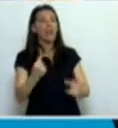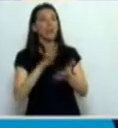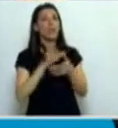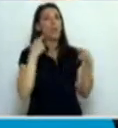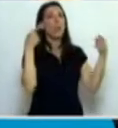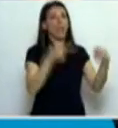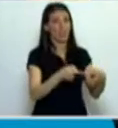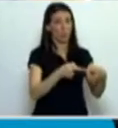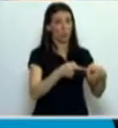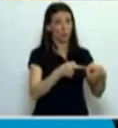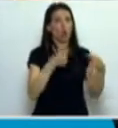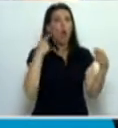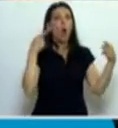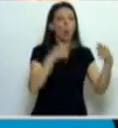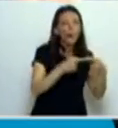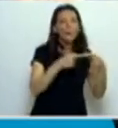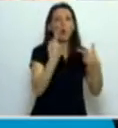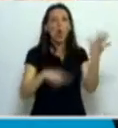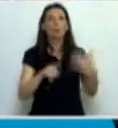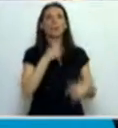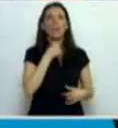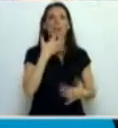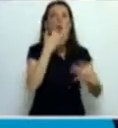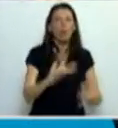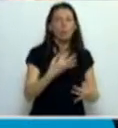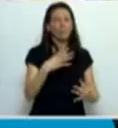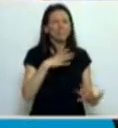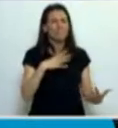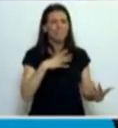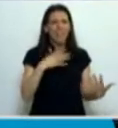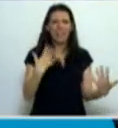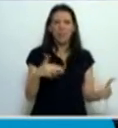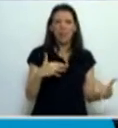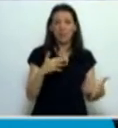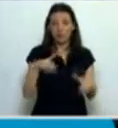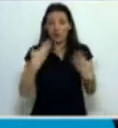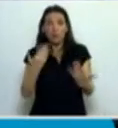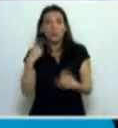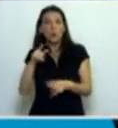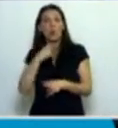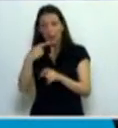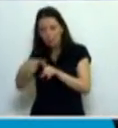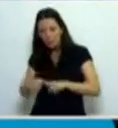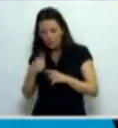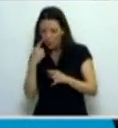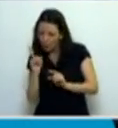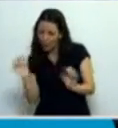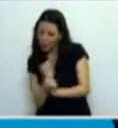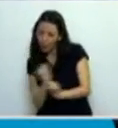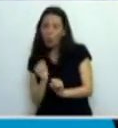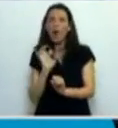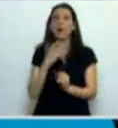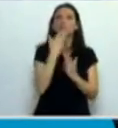fijan objetivos y metas que son difíciles de mensurar y por lo tanto de medir en el momento de evaluar y aprobar la cuenta